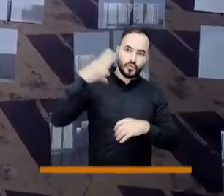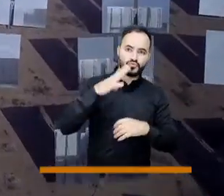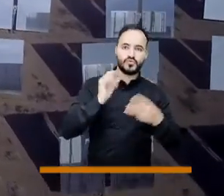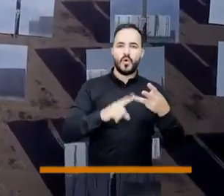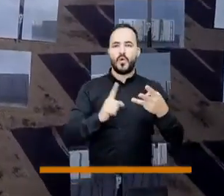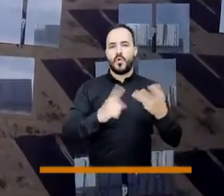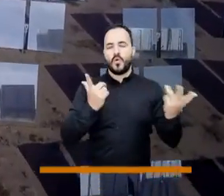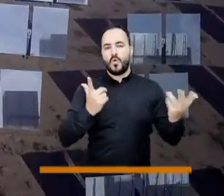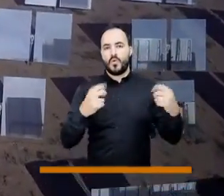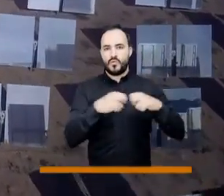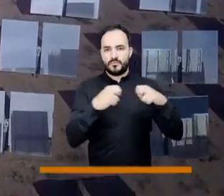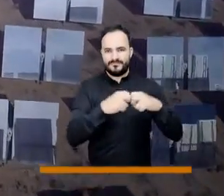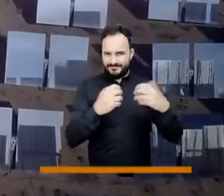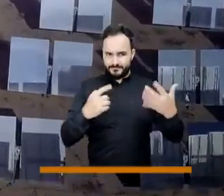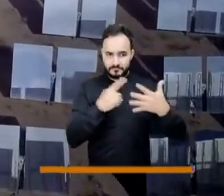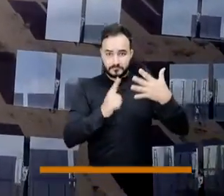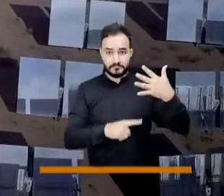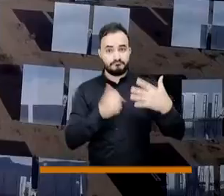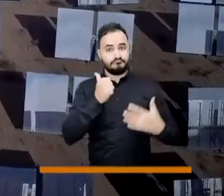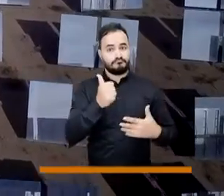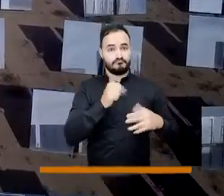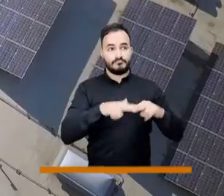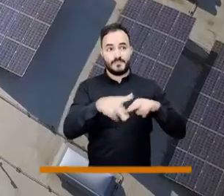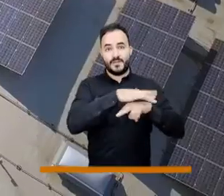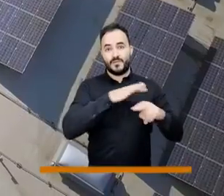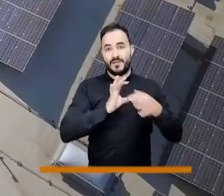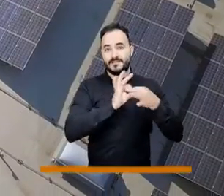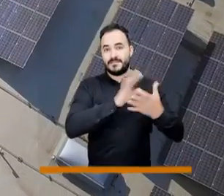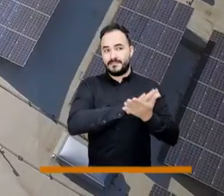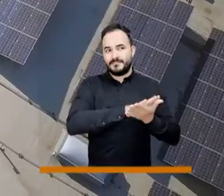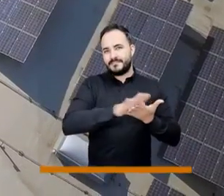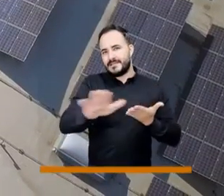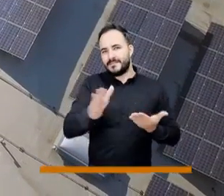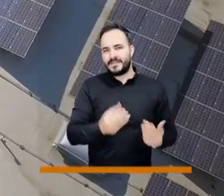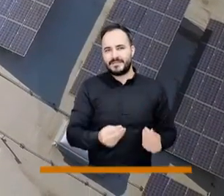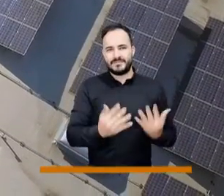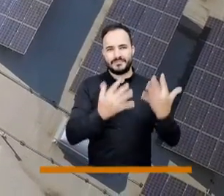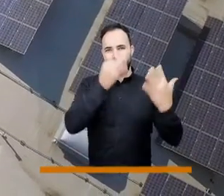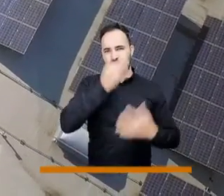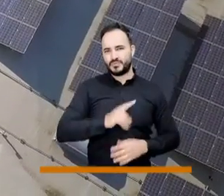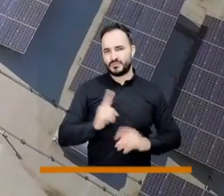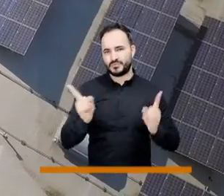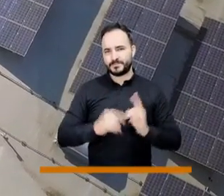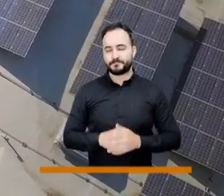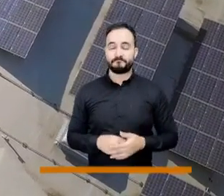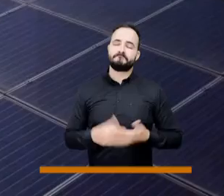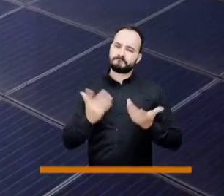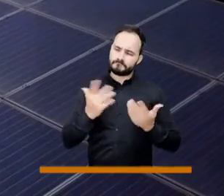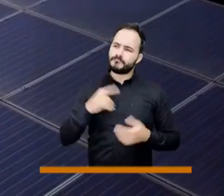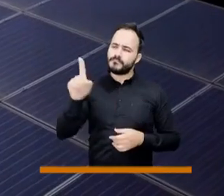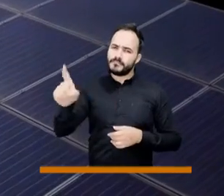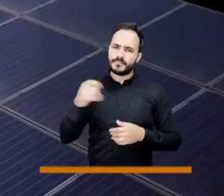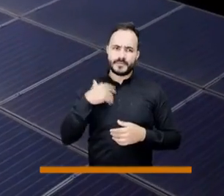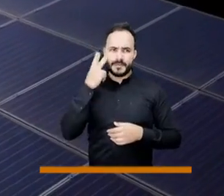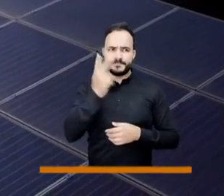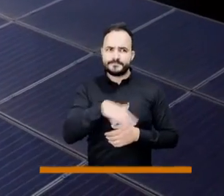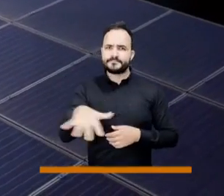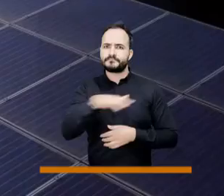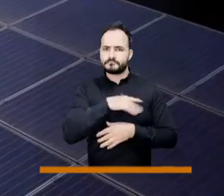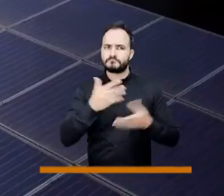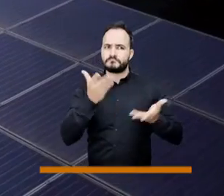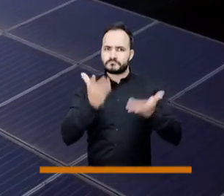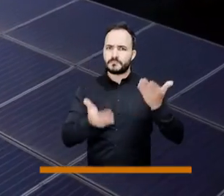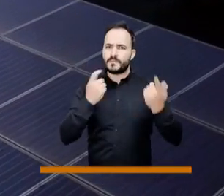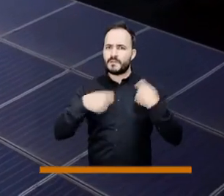la accesibilidad de este tipo de energías que son limpias. Hoy vemos, por ejemplo, que hay muchos vehículos